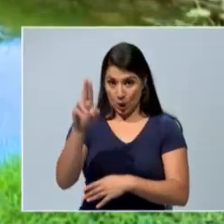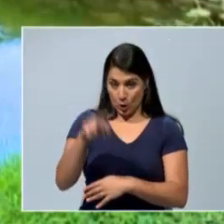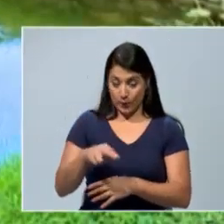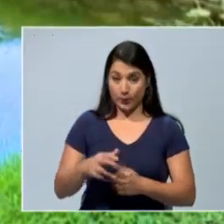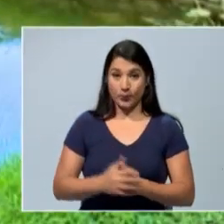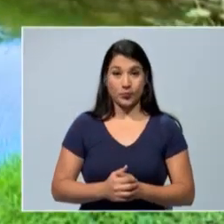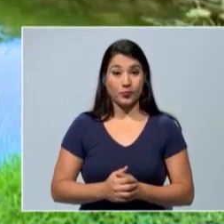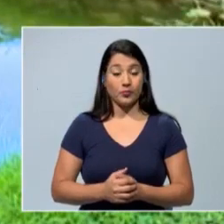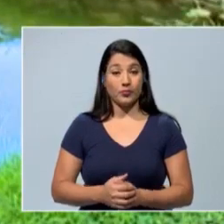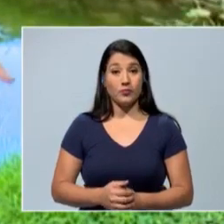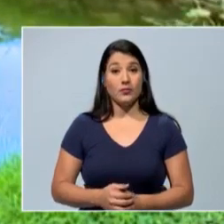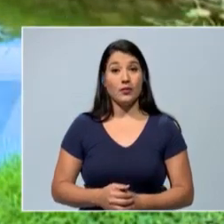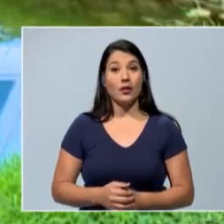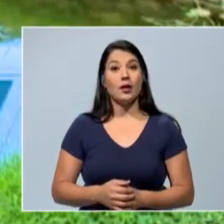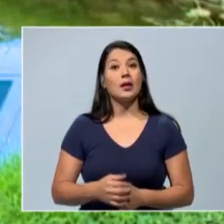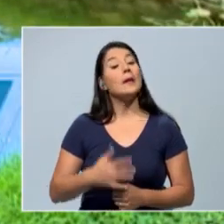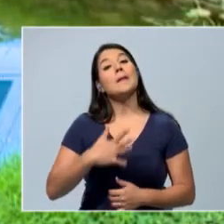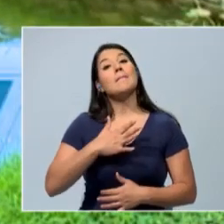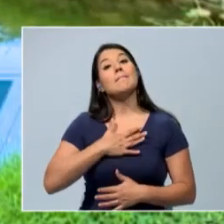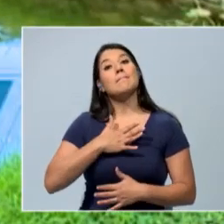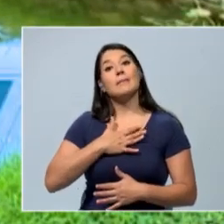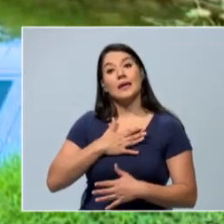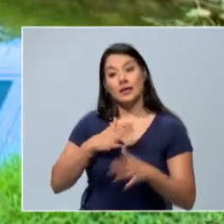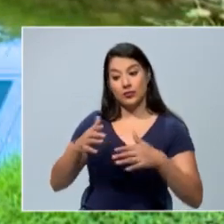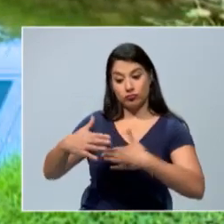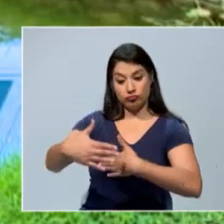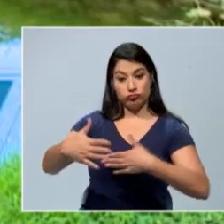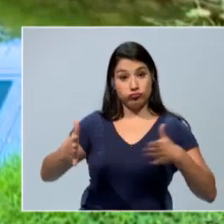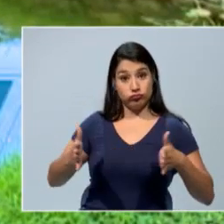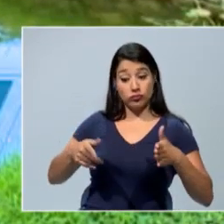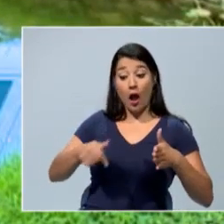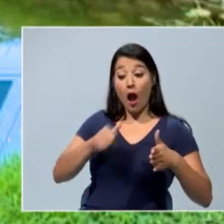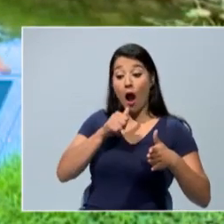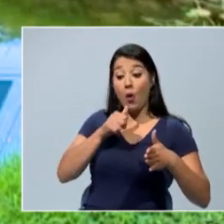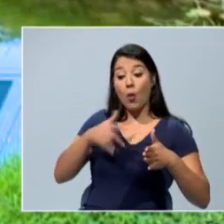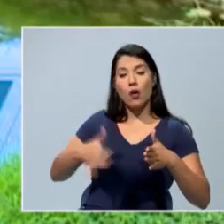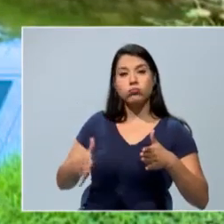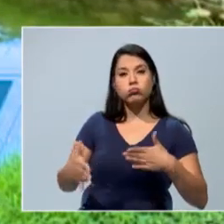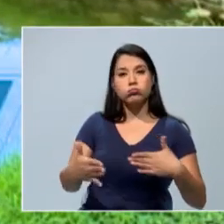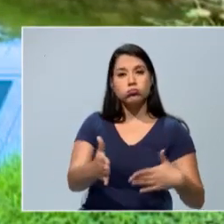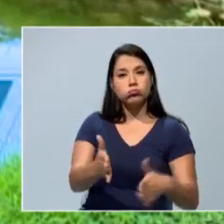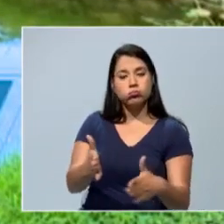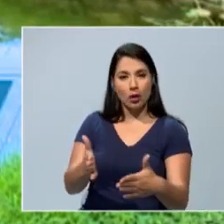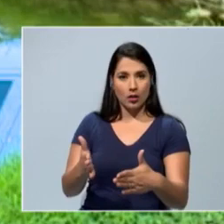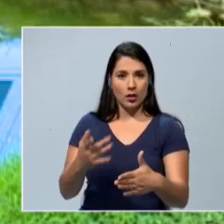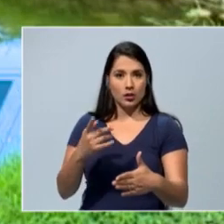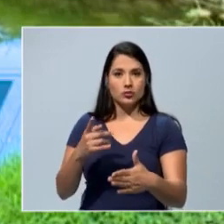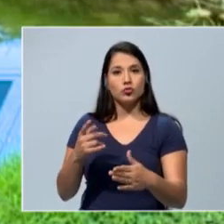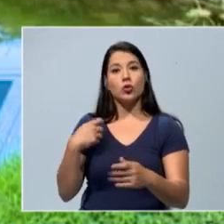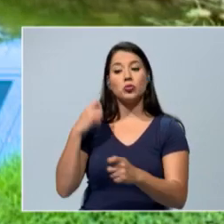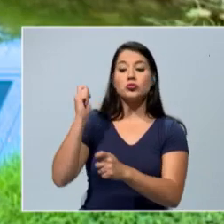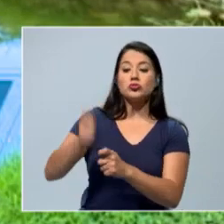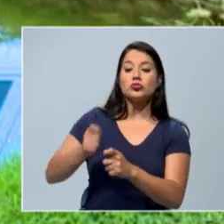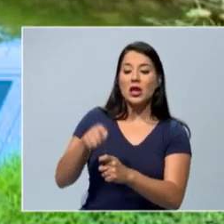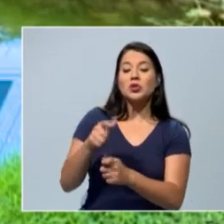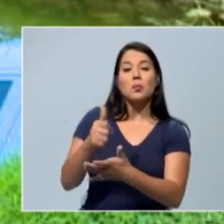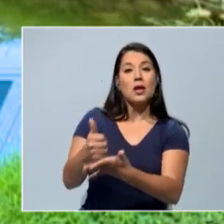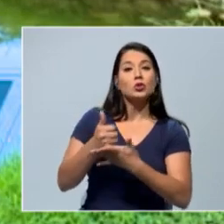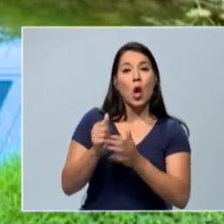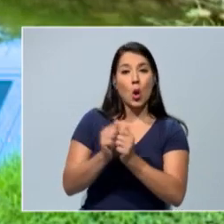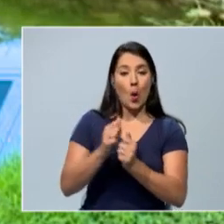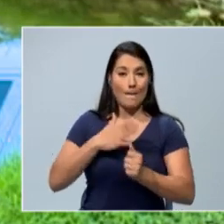era una forma que yo tenía para ayudarme con mis hijos y yo tengo dos hogares, entonces ya me pega muy